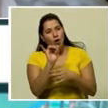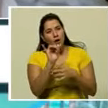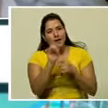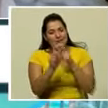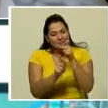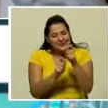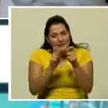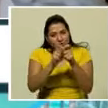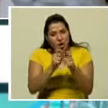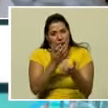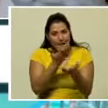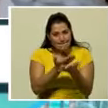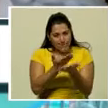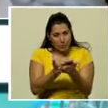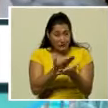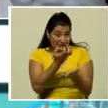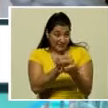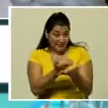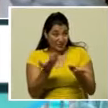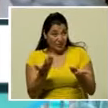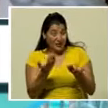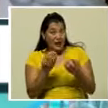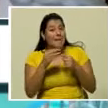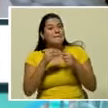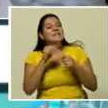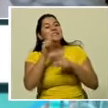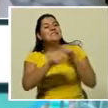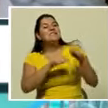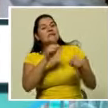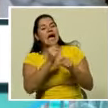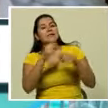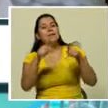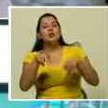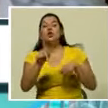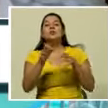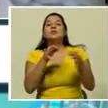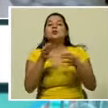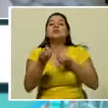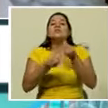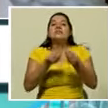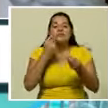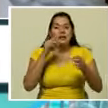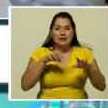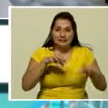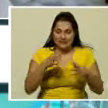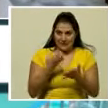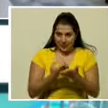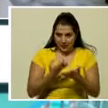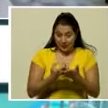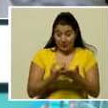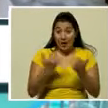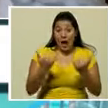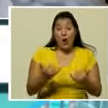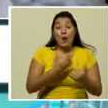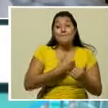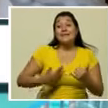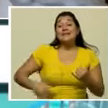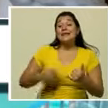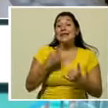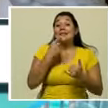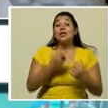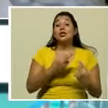económicas es la principal crítica que se le hace en estas horas. Ahora, el presidente habló de distribuir las cargas